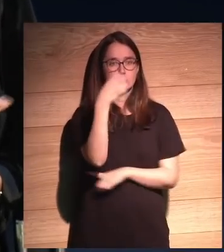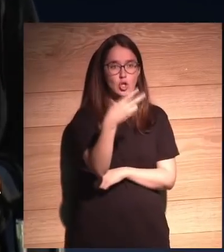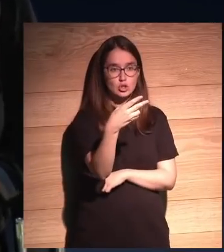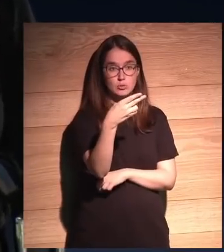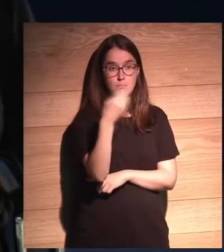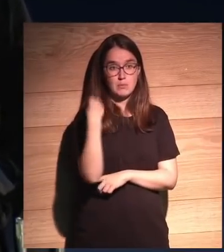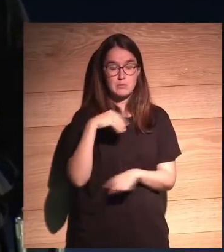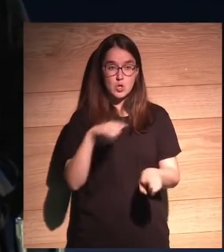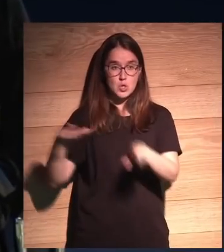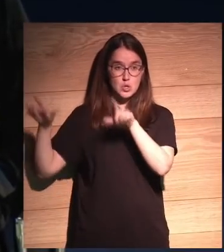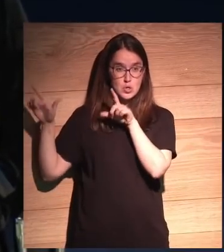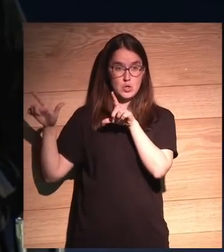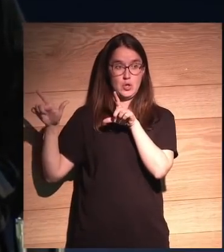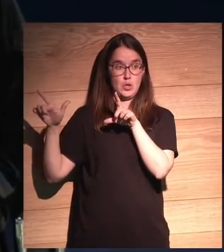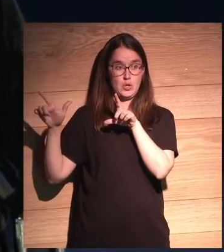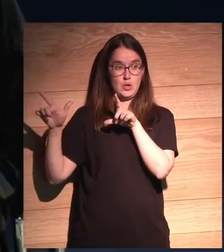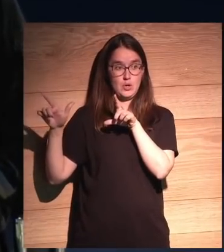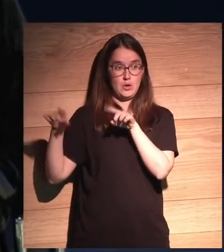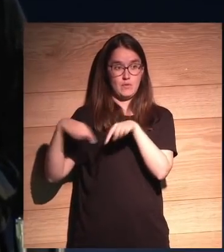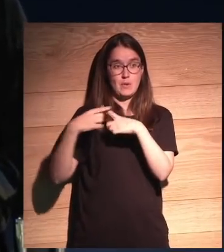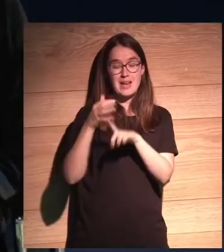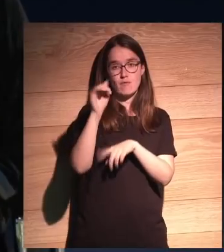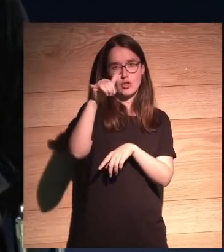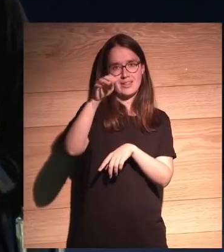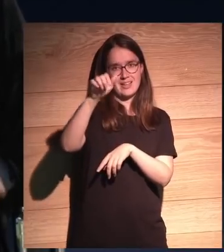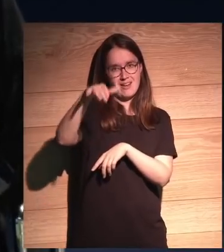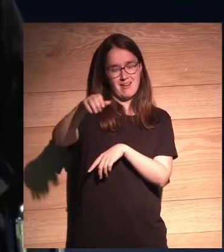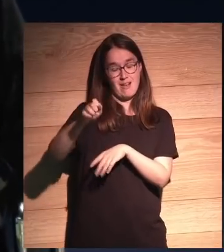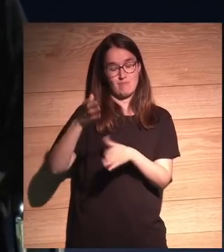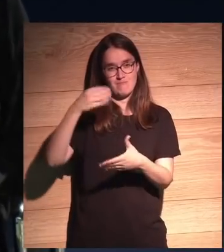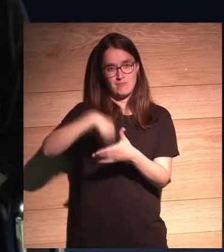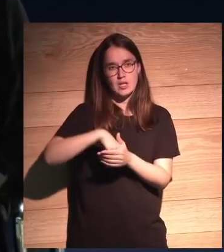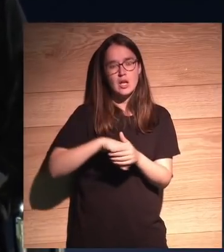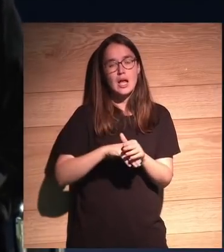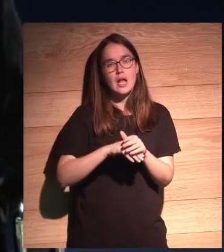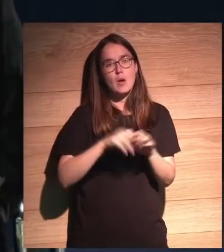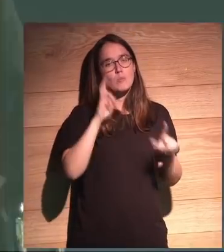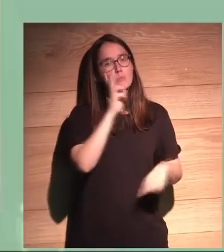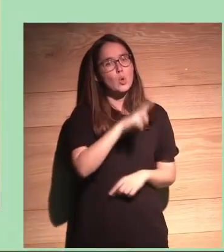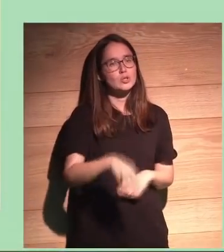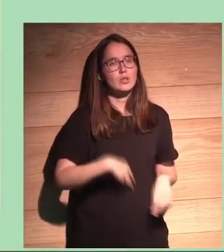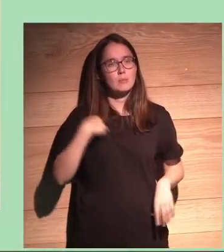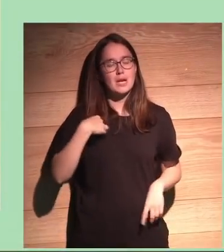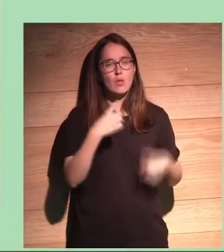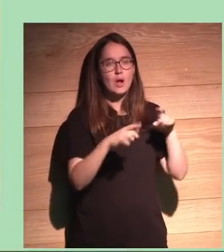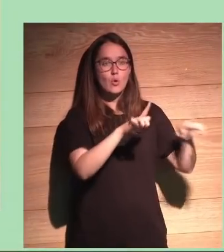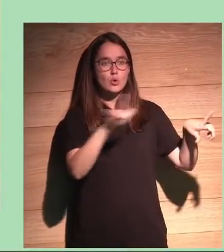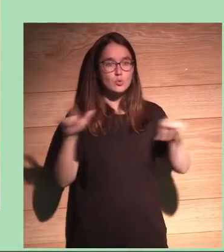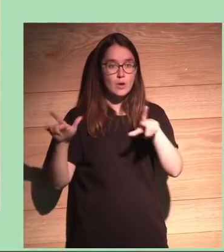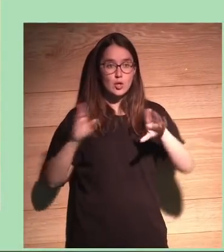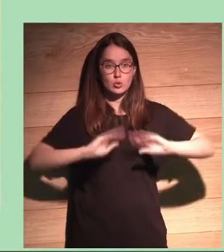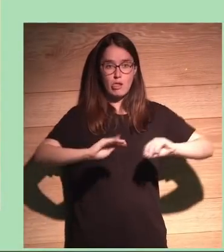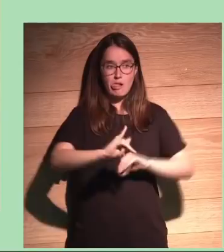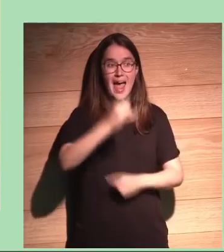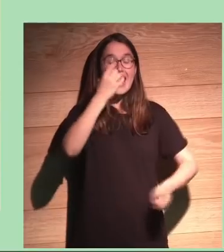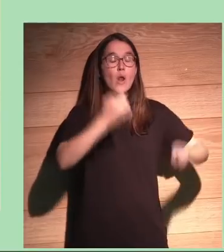Sofonisba y su continuadora Lavinia Fontana. El Museo del Prado tiene algunos cuadros de Sofonisba, y cuando